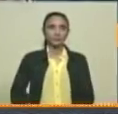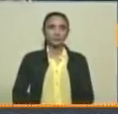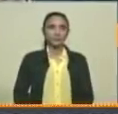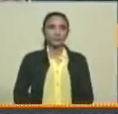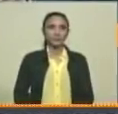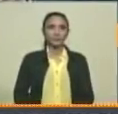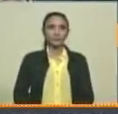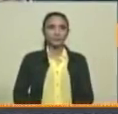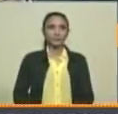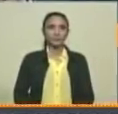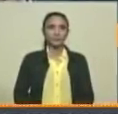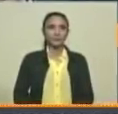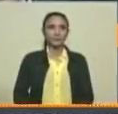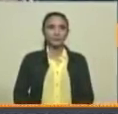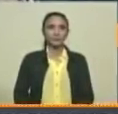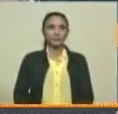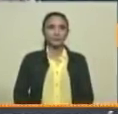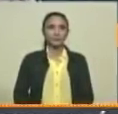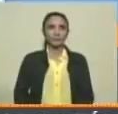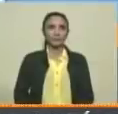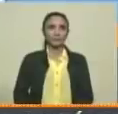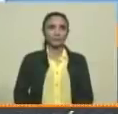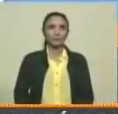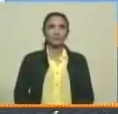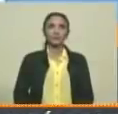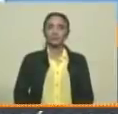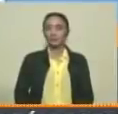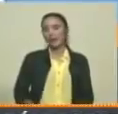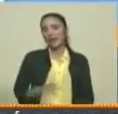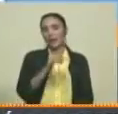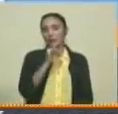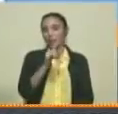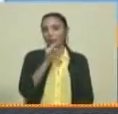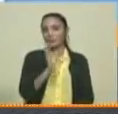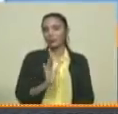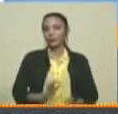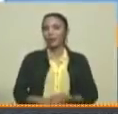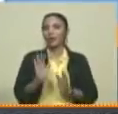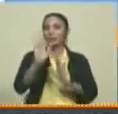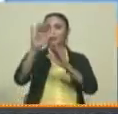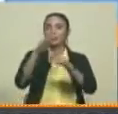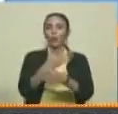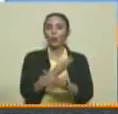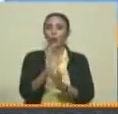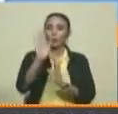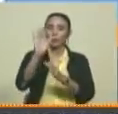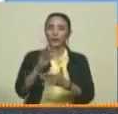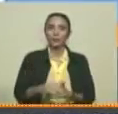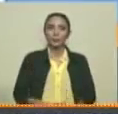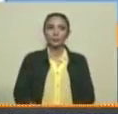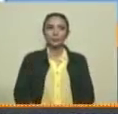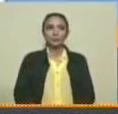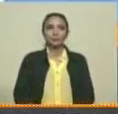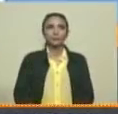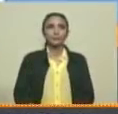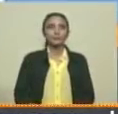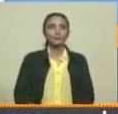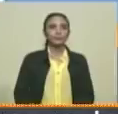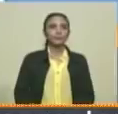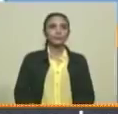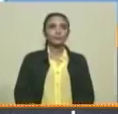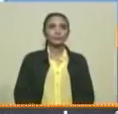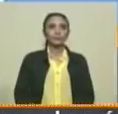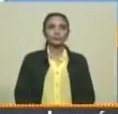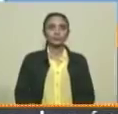¿Por qué será? ¿Ah? Comentario, pues. Válido. Fíjense ustedes. Es